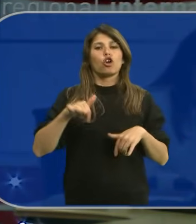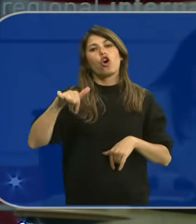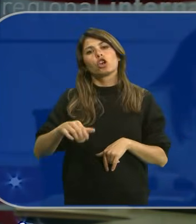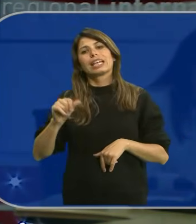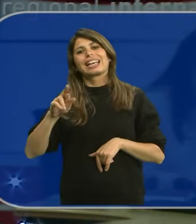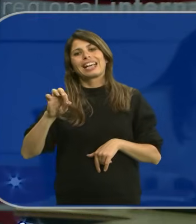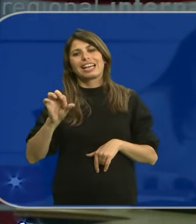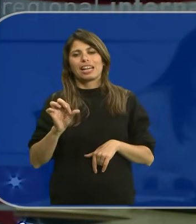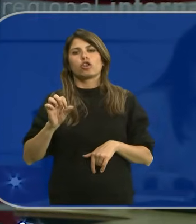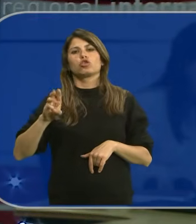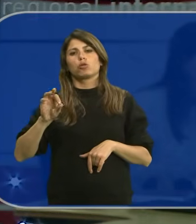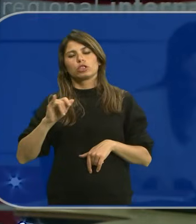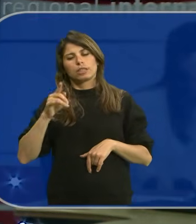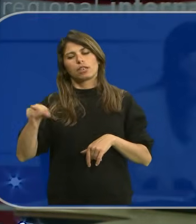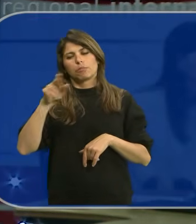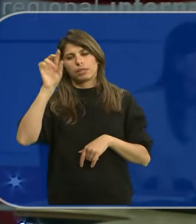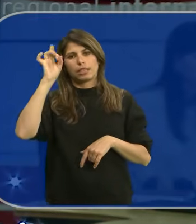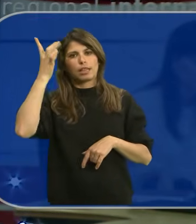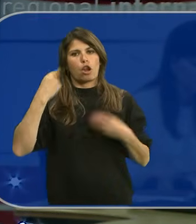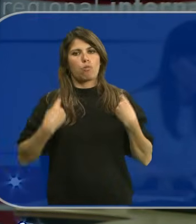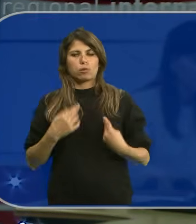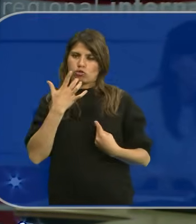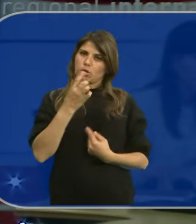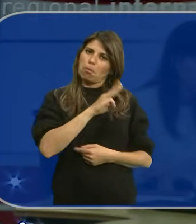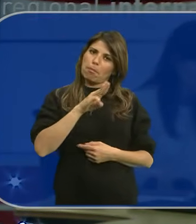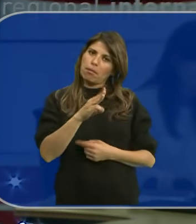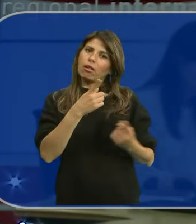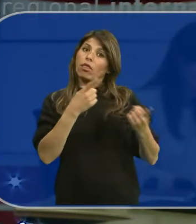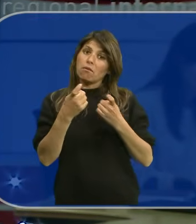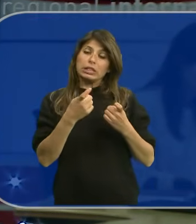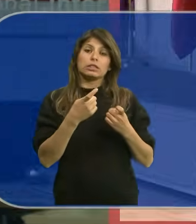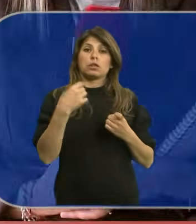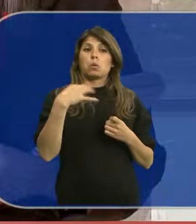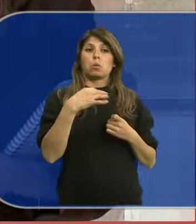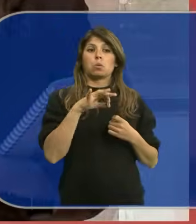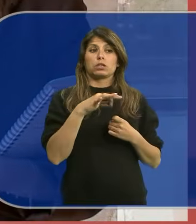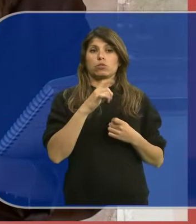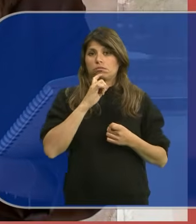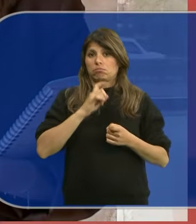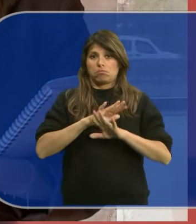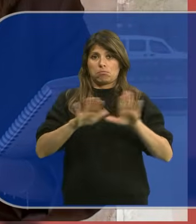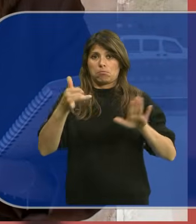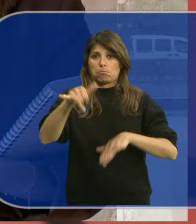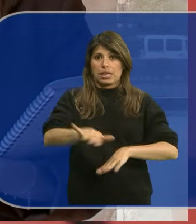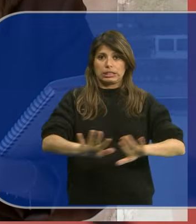Pollán ha insistido en la misma idea. Si los populares lo necesitan, ha dicho, solo tendrían que descolgar el teléfono, Lidia.